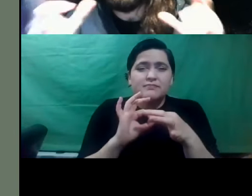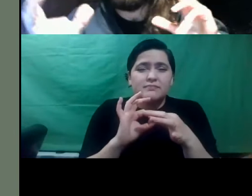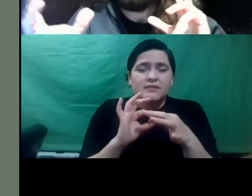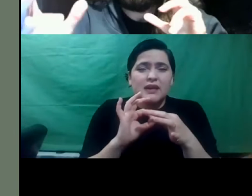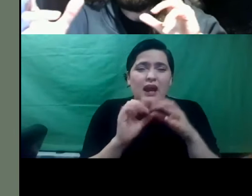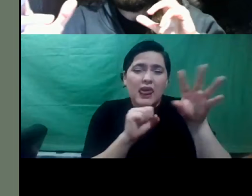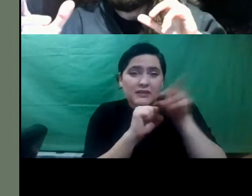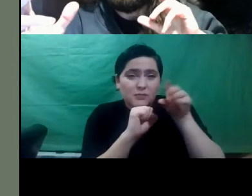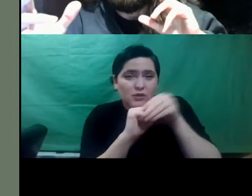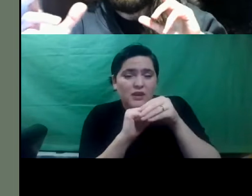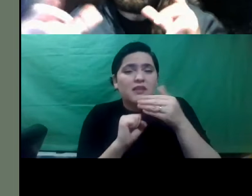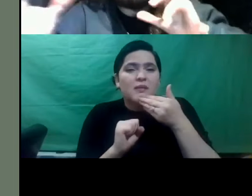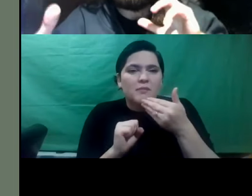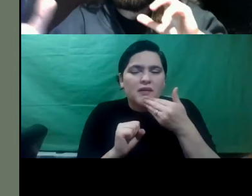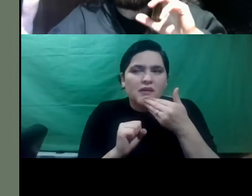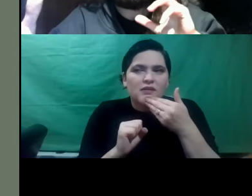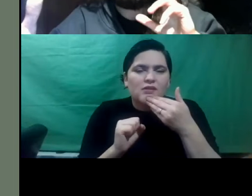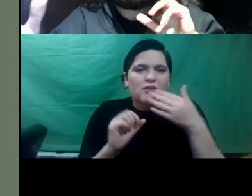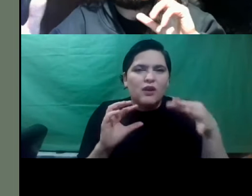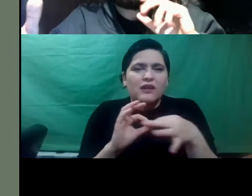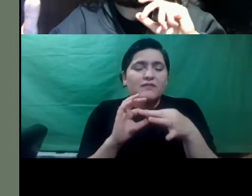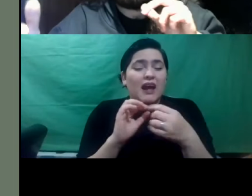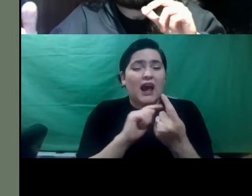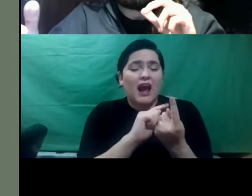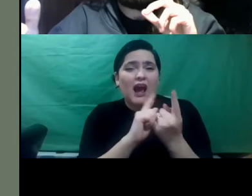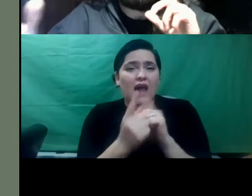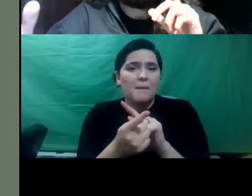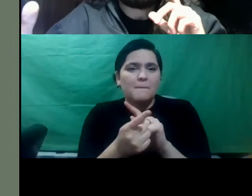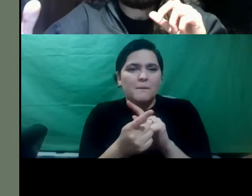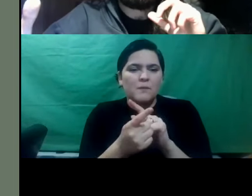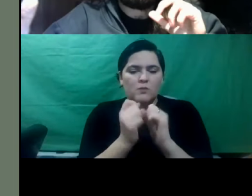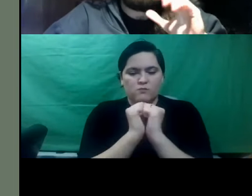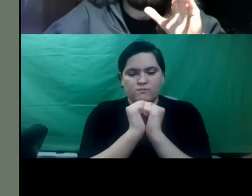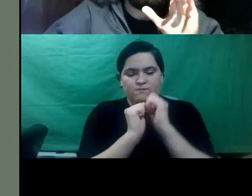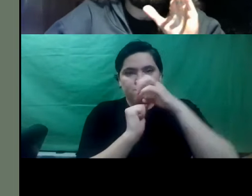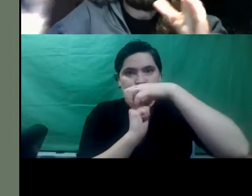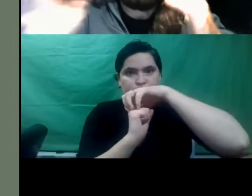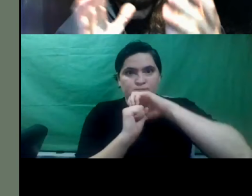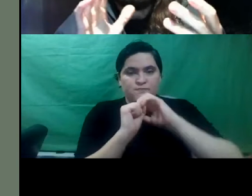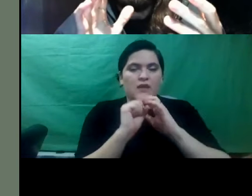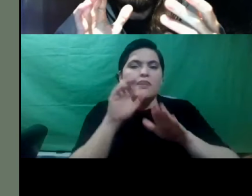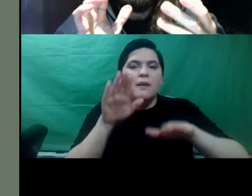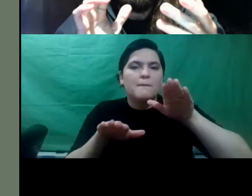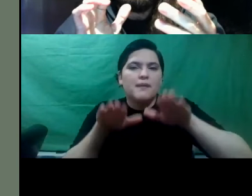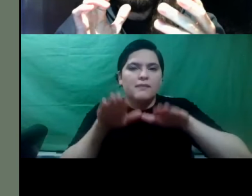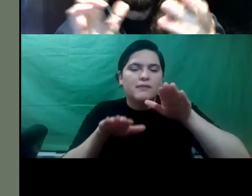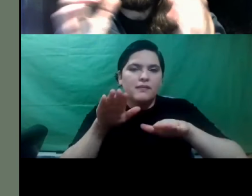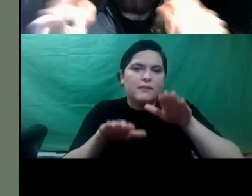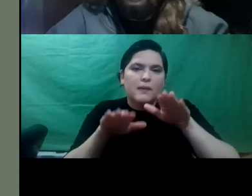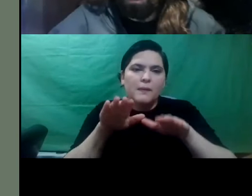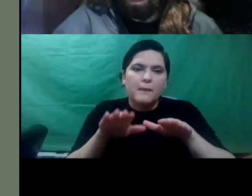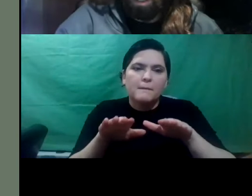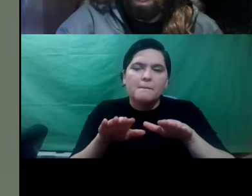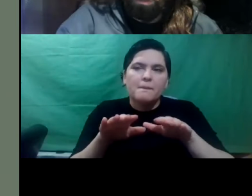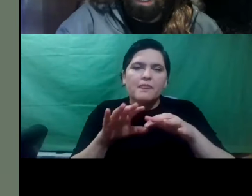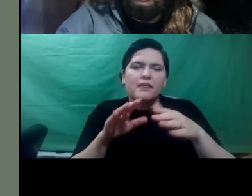Es decir, el cambio que cada región va a experimentar va a depender de esta